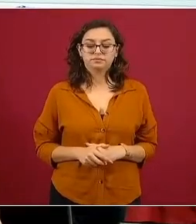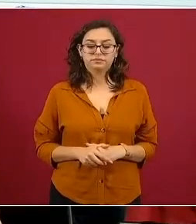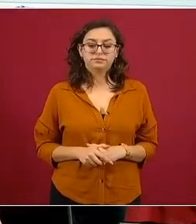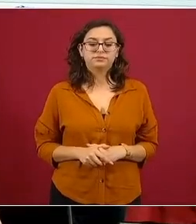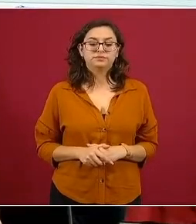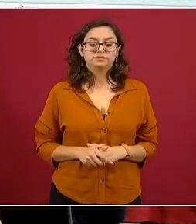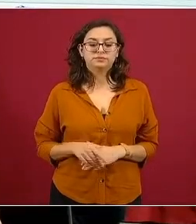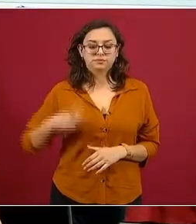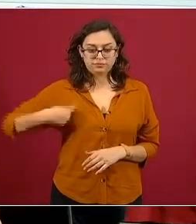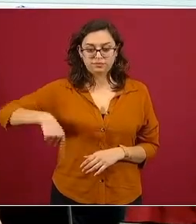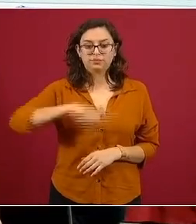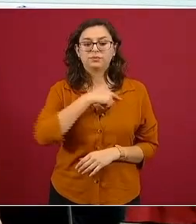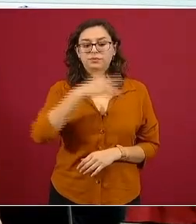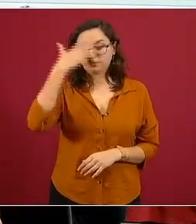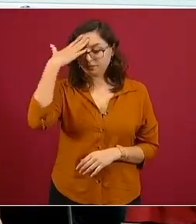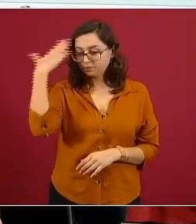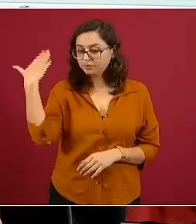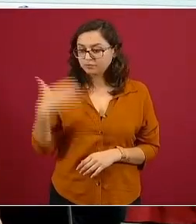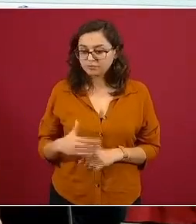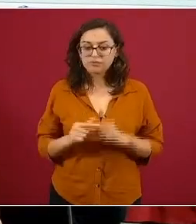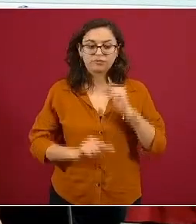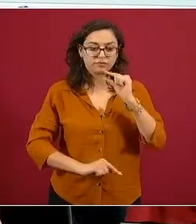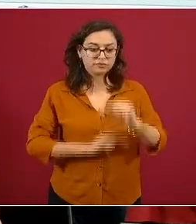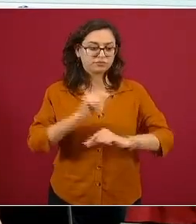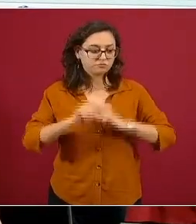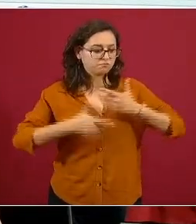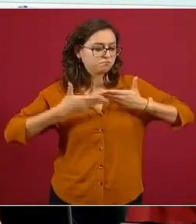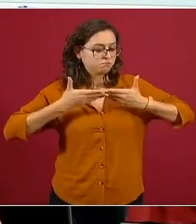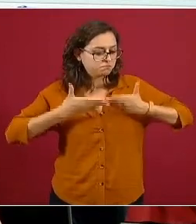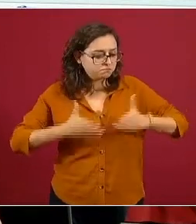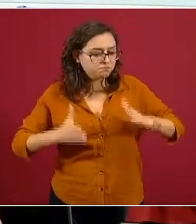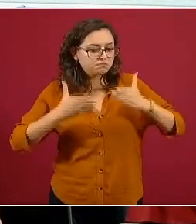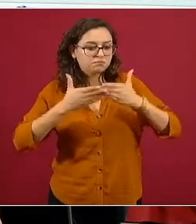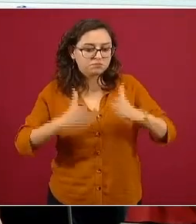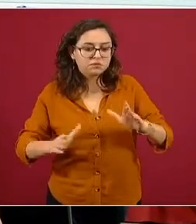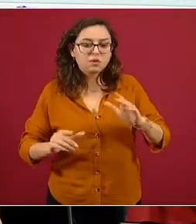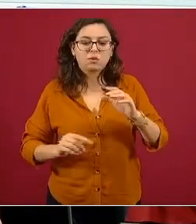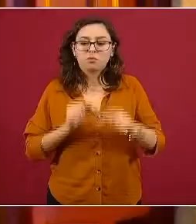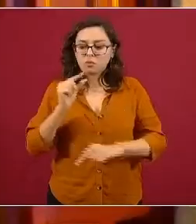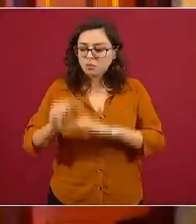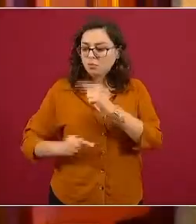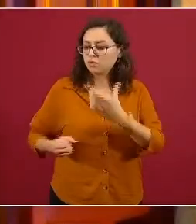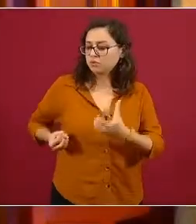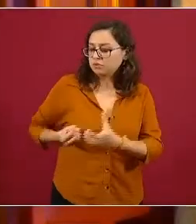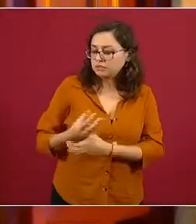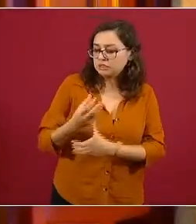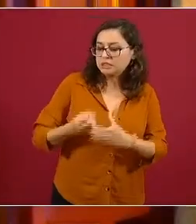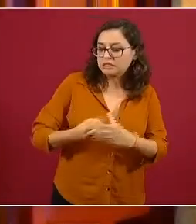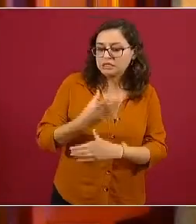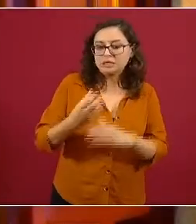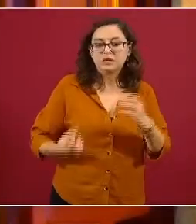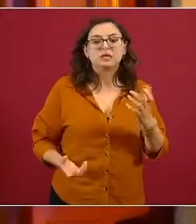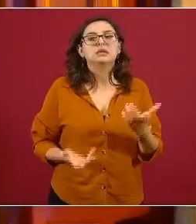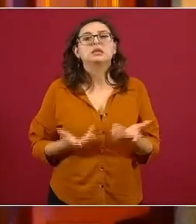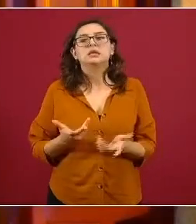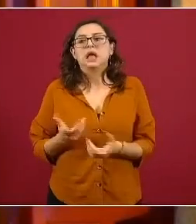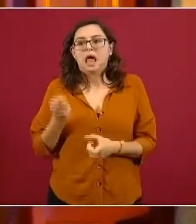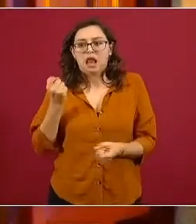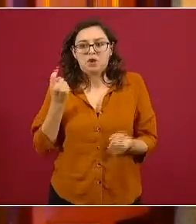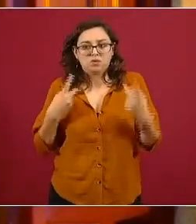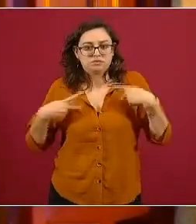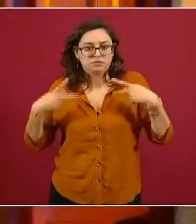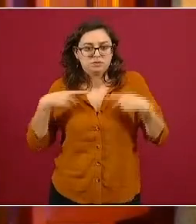Sabemos que cada vez vamos abriendo más, que cada vez regresamos a la nueva normalidad, que muchos tal vez tienen aún miedo de